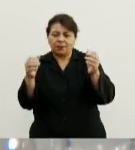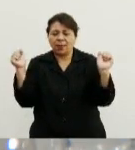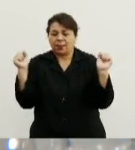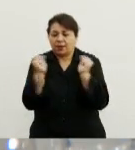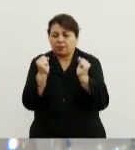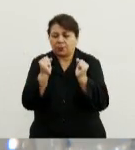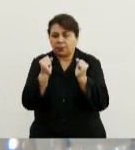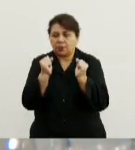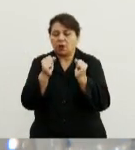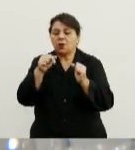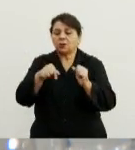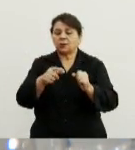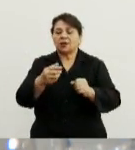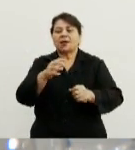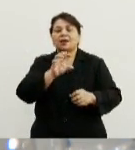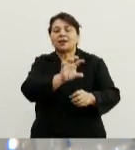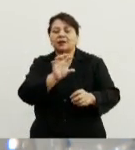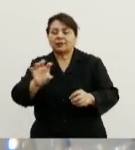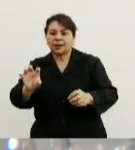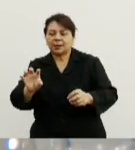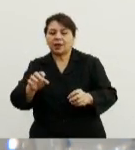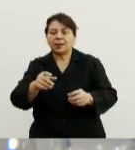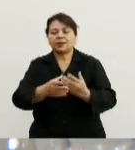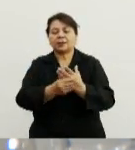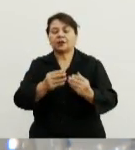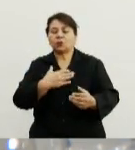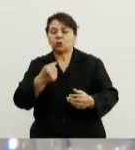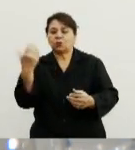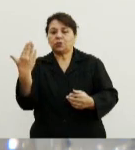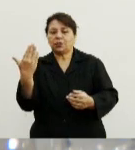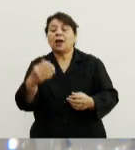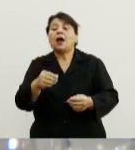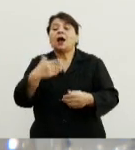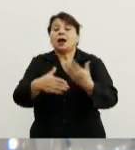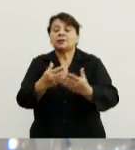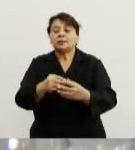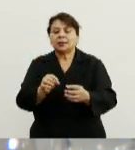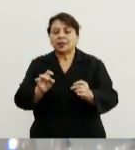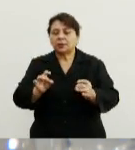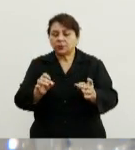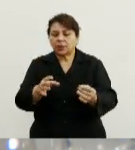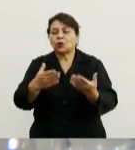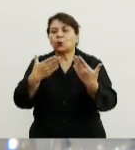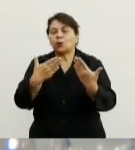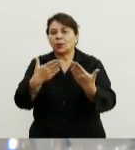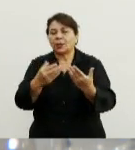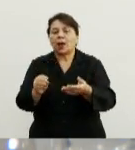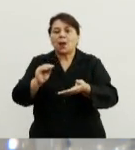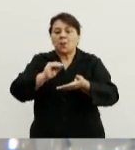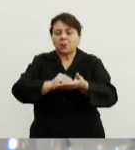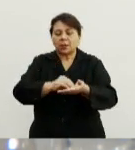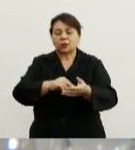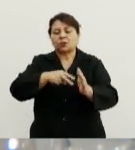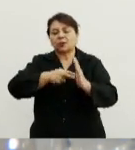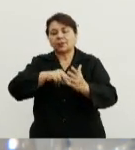que maneja el ministerio de salud pública prevee que puede tener contagios de enfermedades respiratorias aproximadamente